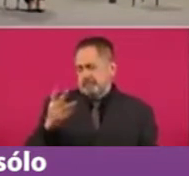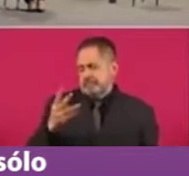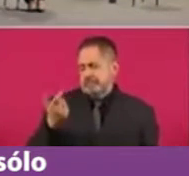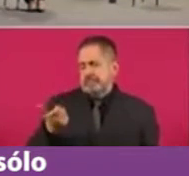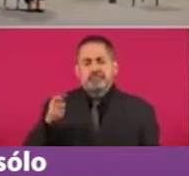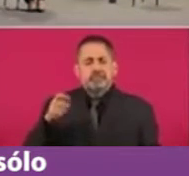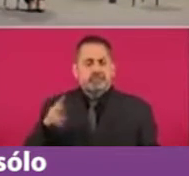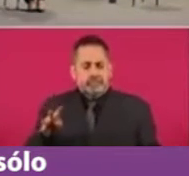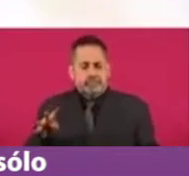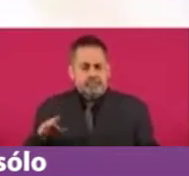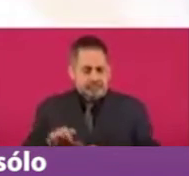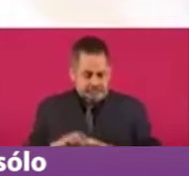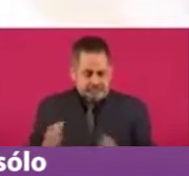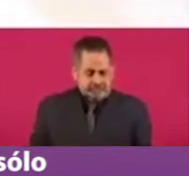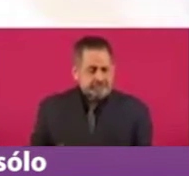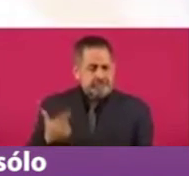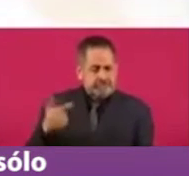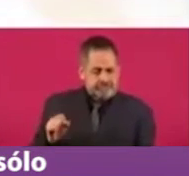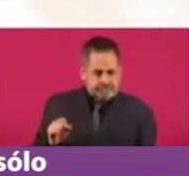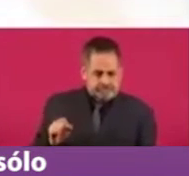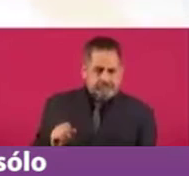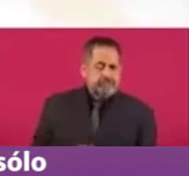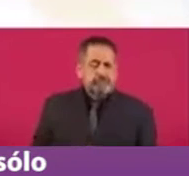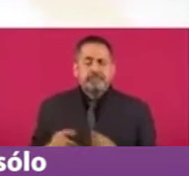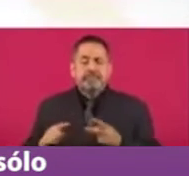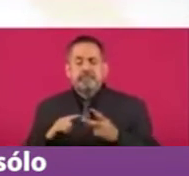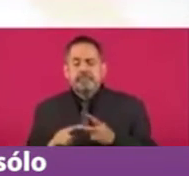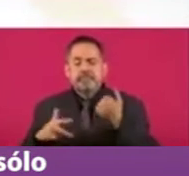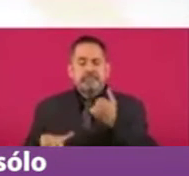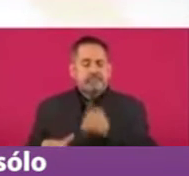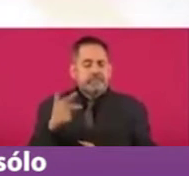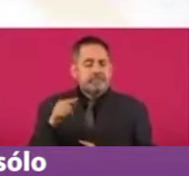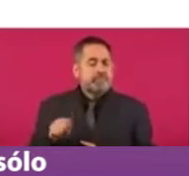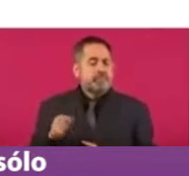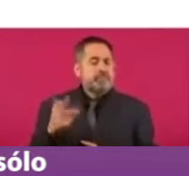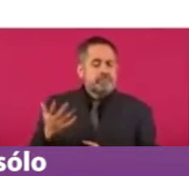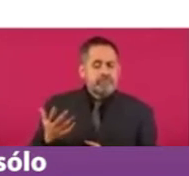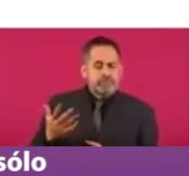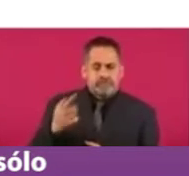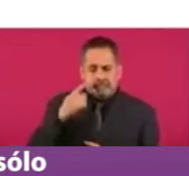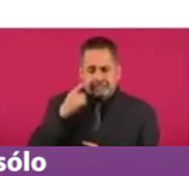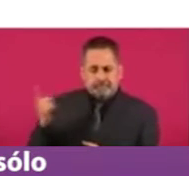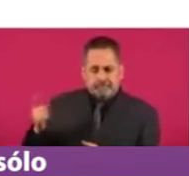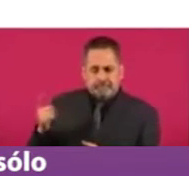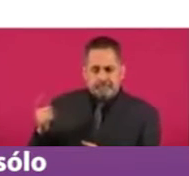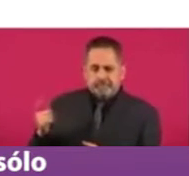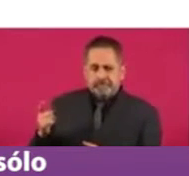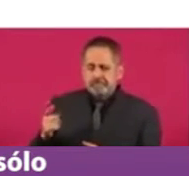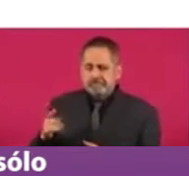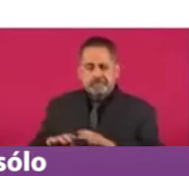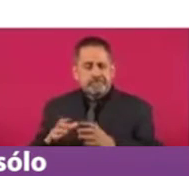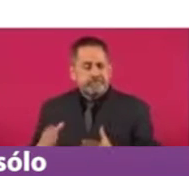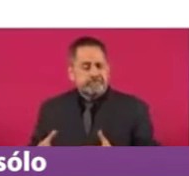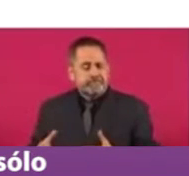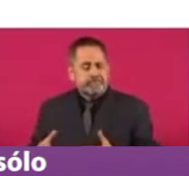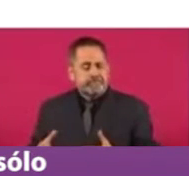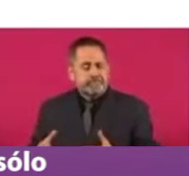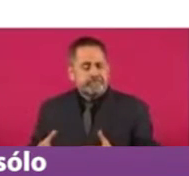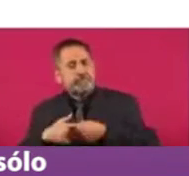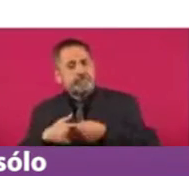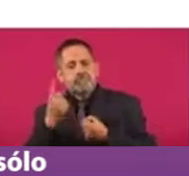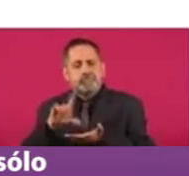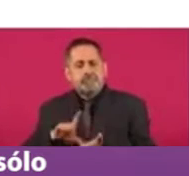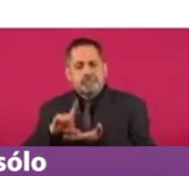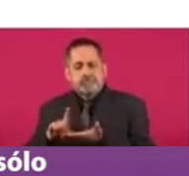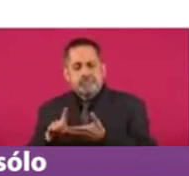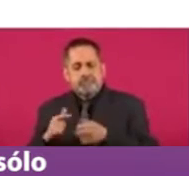20 centavos por debajo del nivel internacional, mismo que dijo está comenzando a bajar. El titular de la Profeco, Ricardo Schiffel Padilla, detalló que el